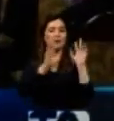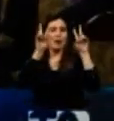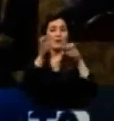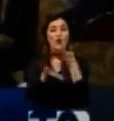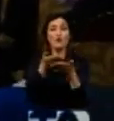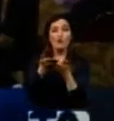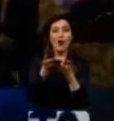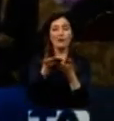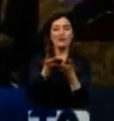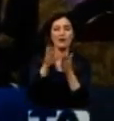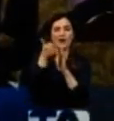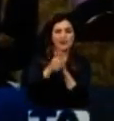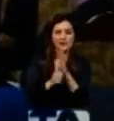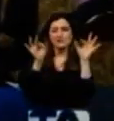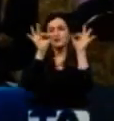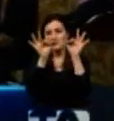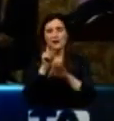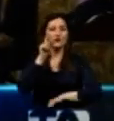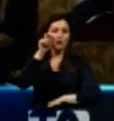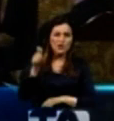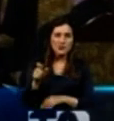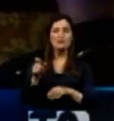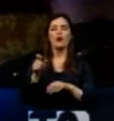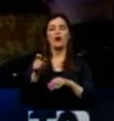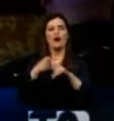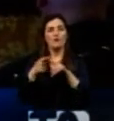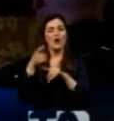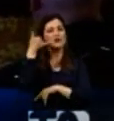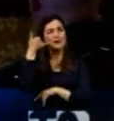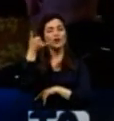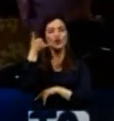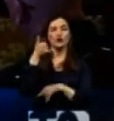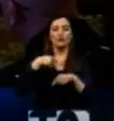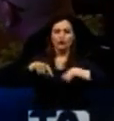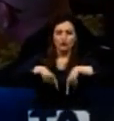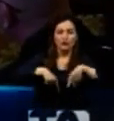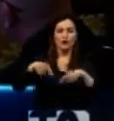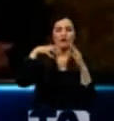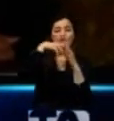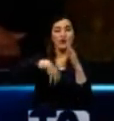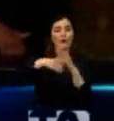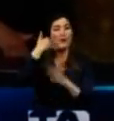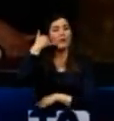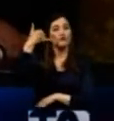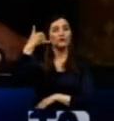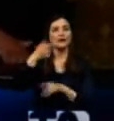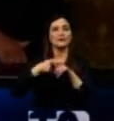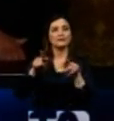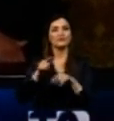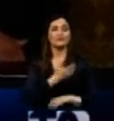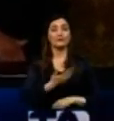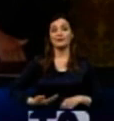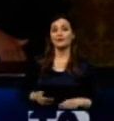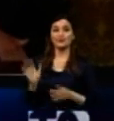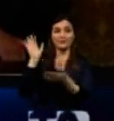comercio, agricultura, manufacturas, electricidad, turismo, logística, telefonía, minería, entre otros. El presidente Lenín Moreno fue el testigo de la